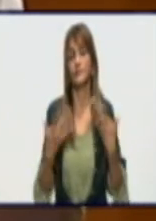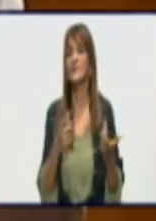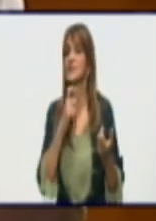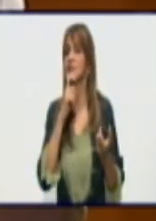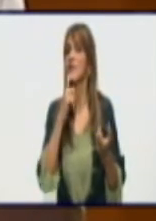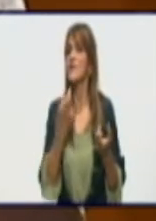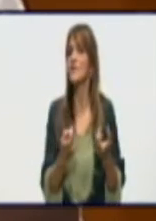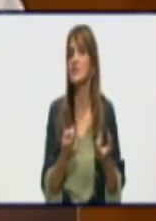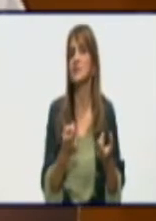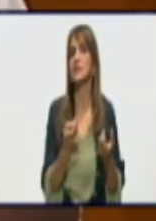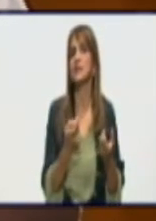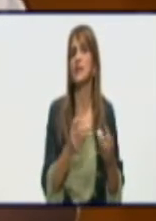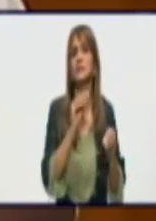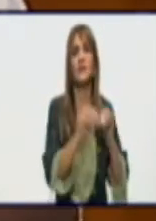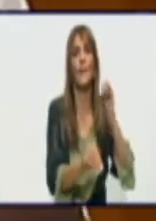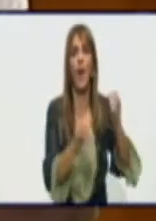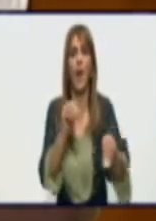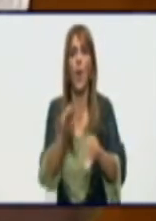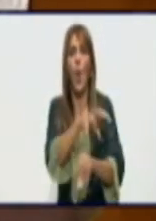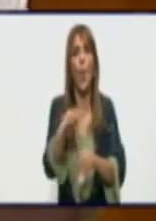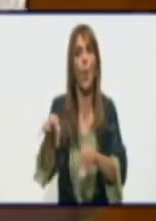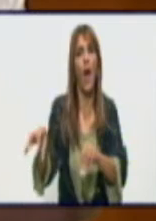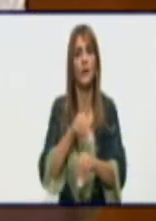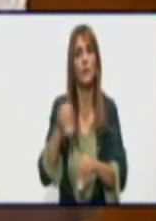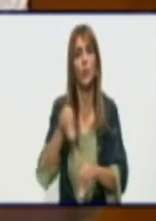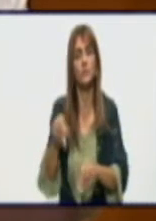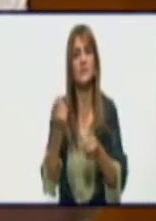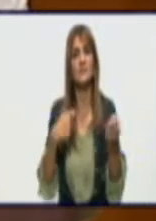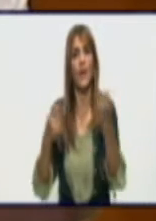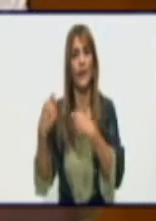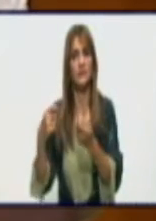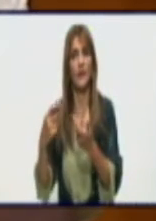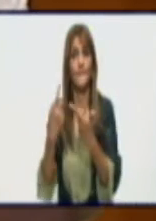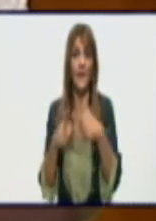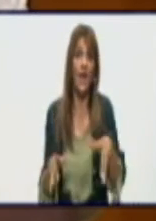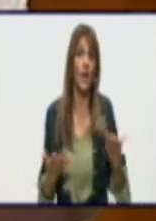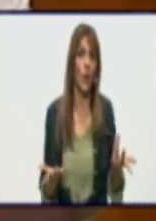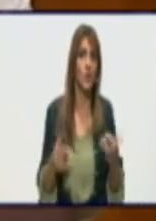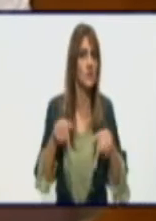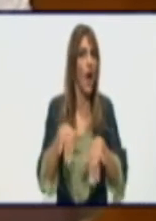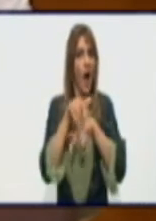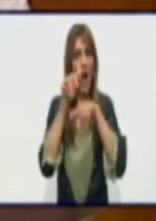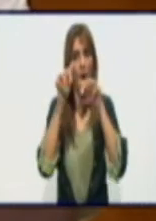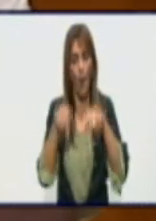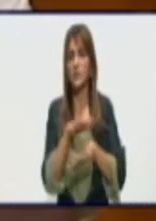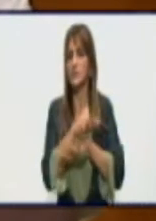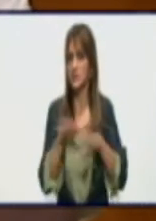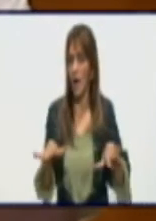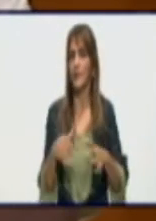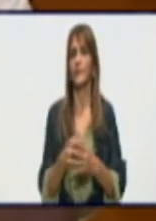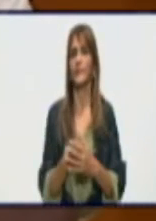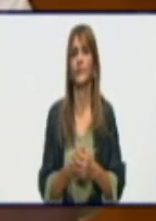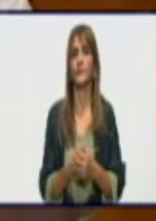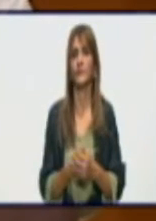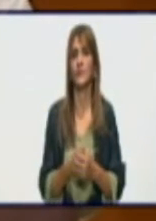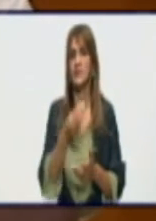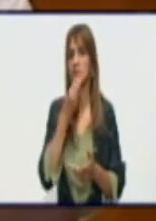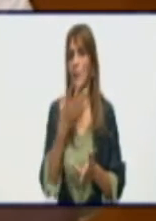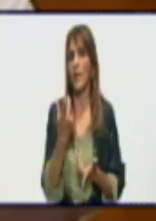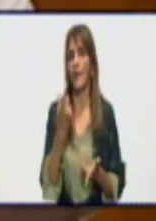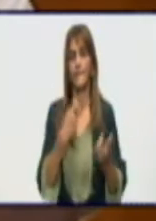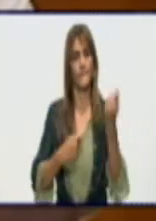pero hoy por hoy podemos decir que hemos ganado en esto, porque ya hoy contamos con todos los municipios con la posibilidad de vender en